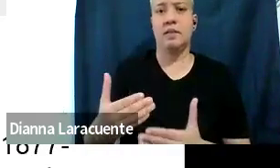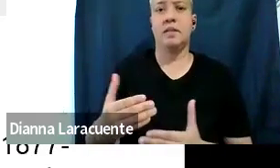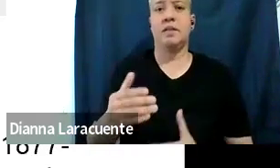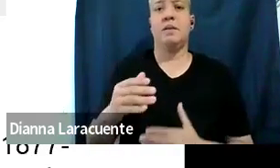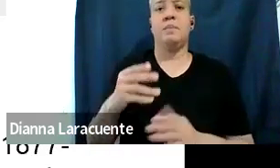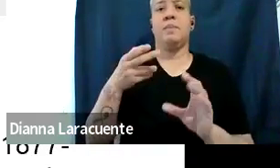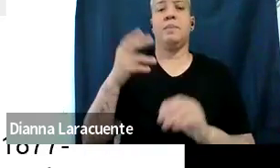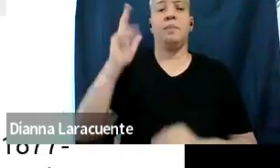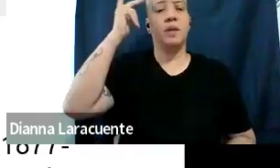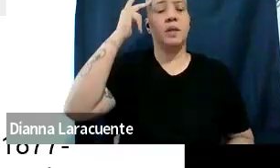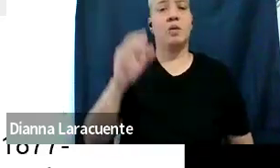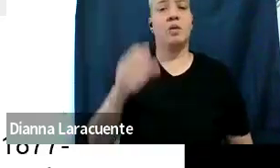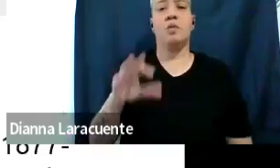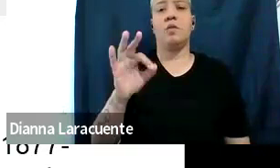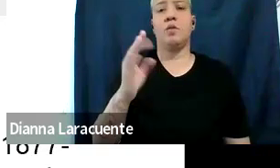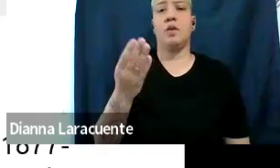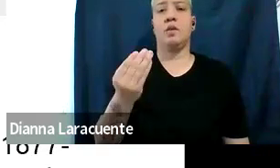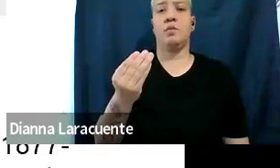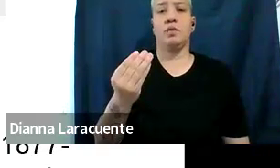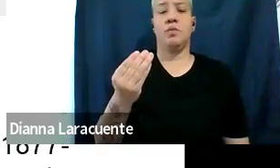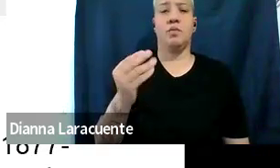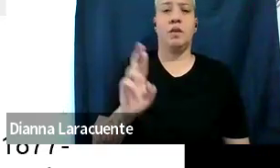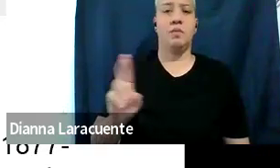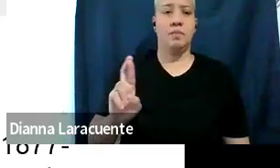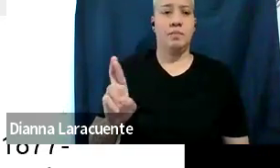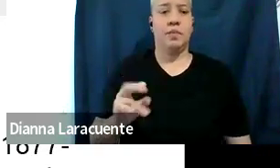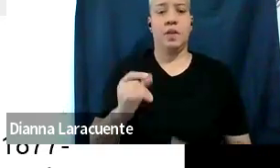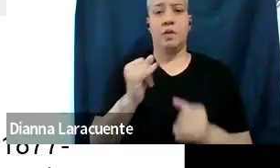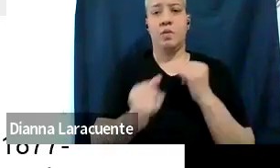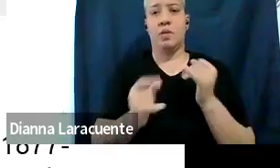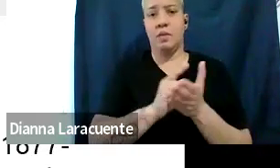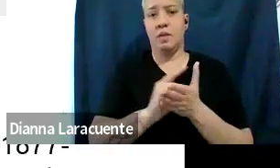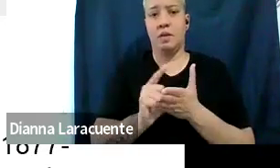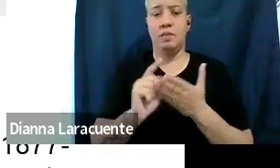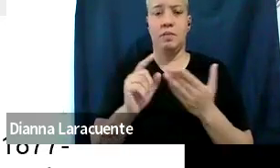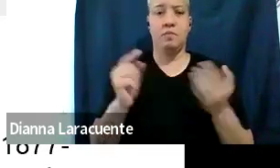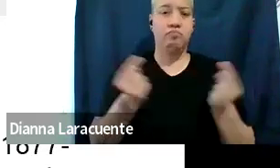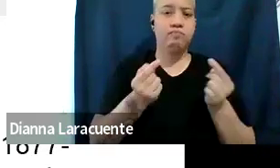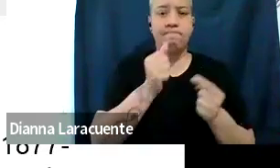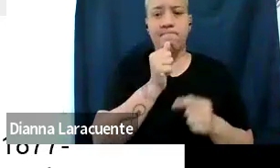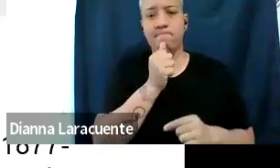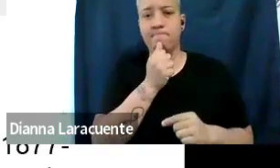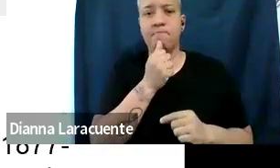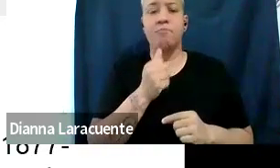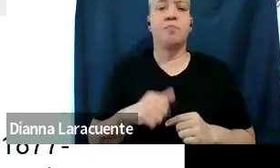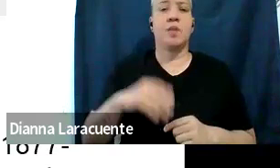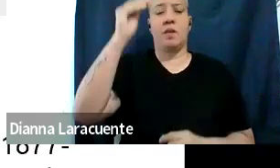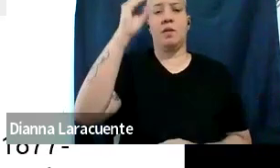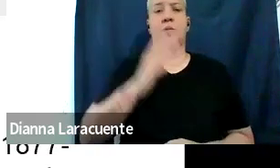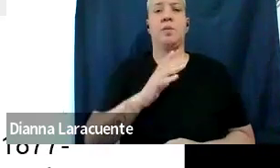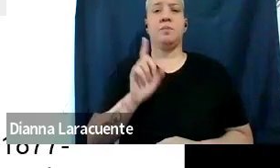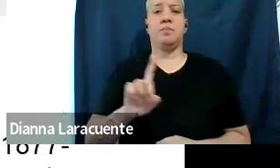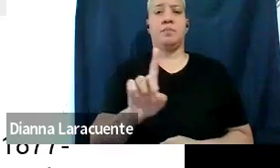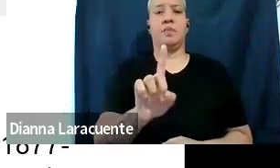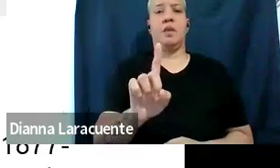1914. Dice, la última semana fue de angustia para esta ciudad en la que el valeroso caballero andante rompió las